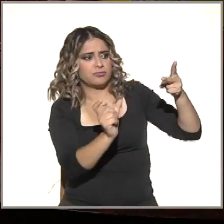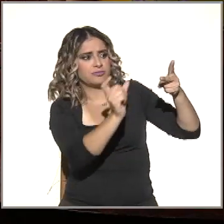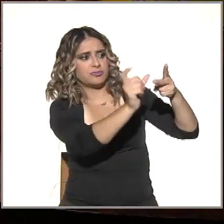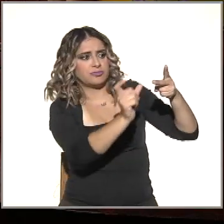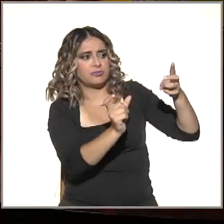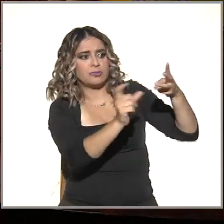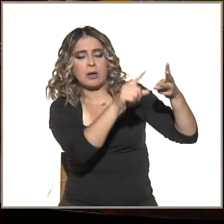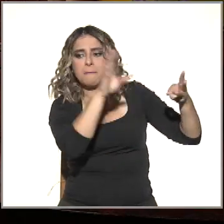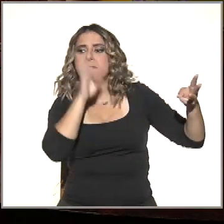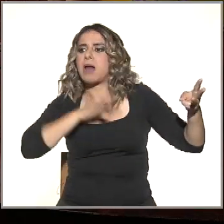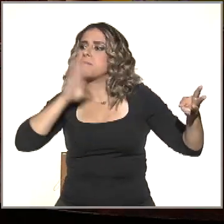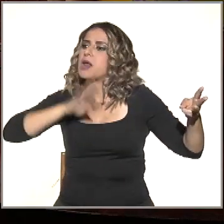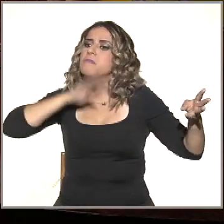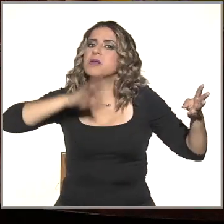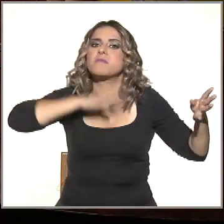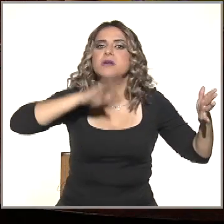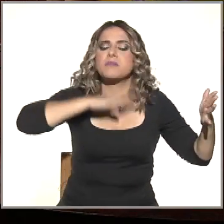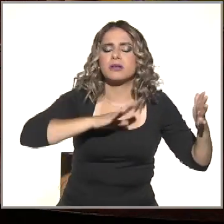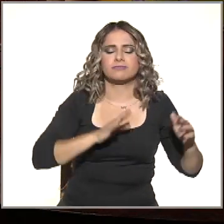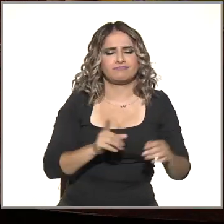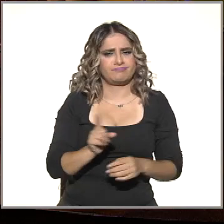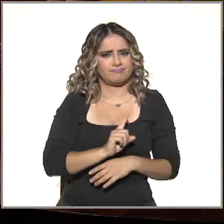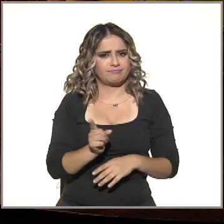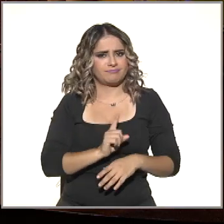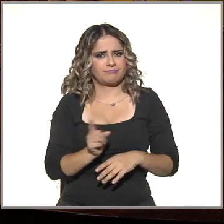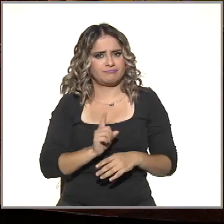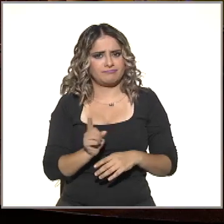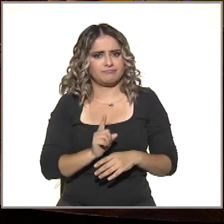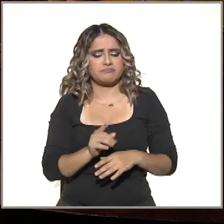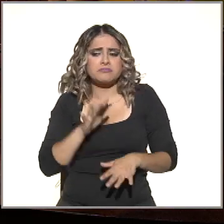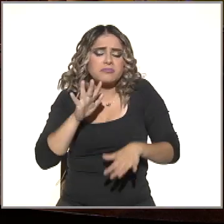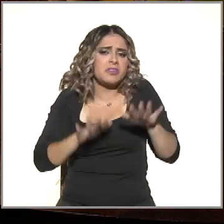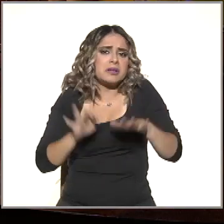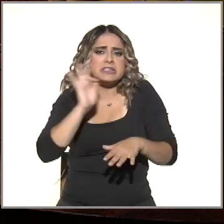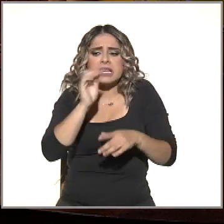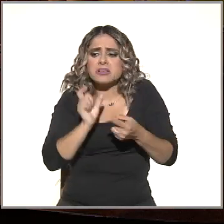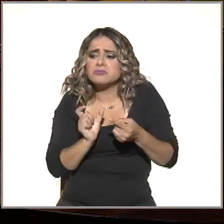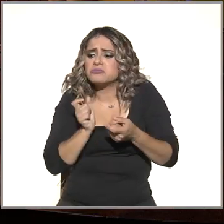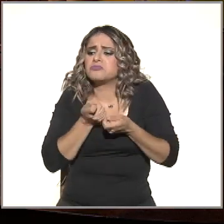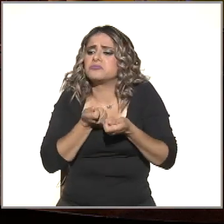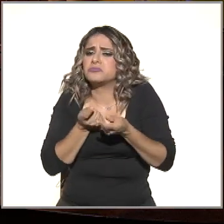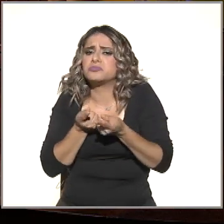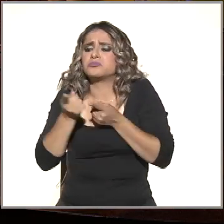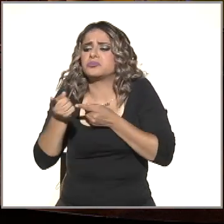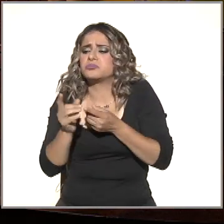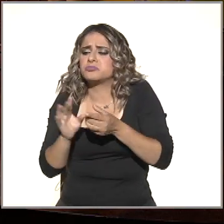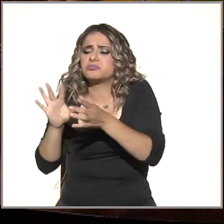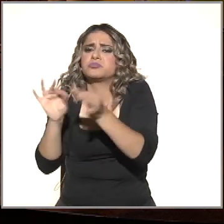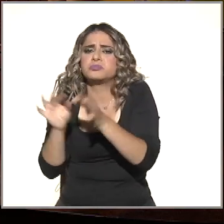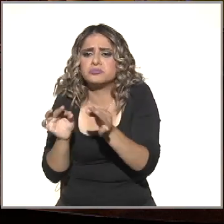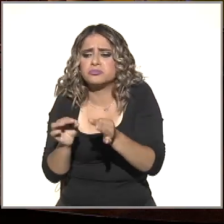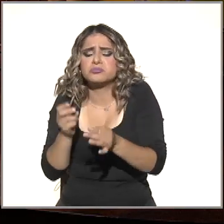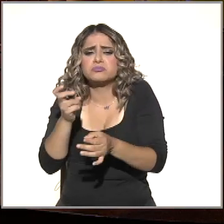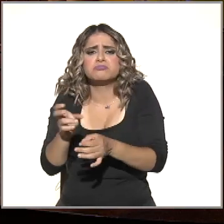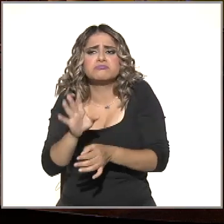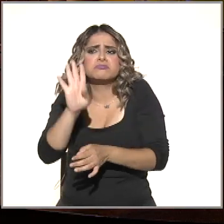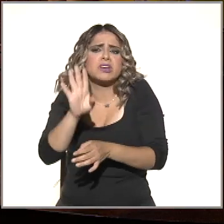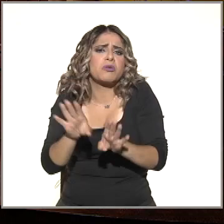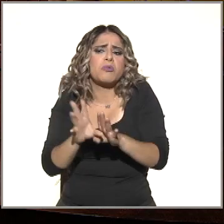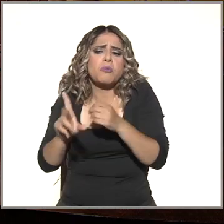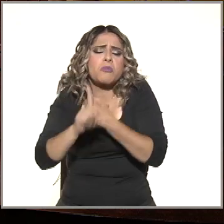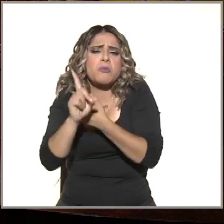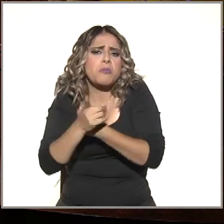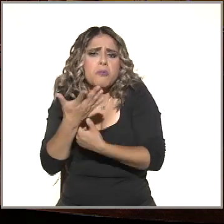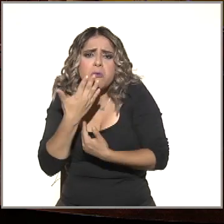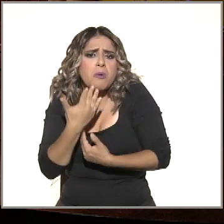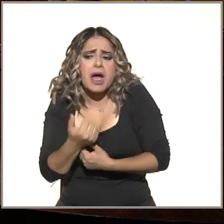hablar que en sí mismas no causan ningún problema y que forman parte de